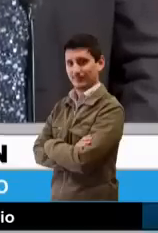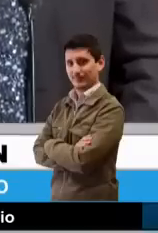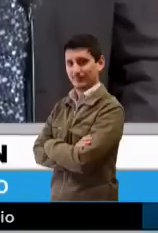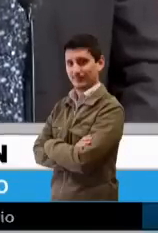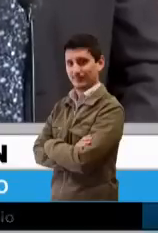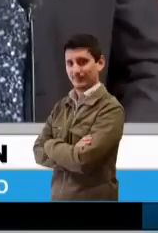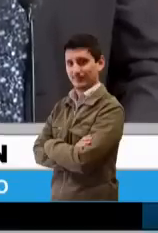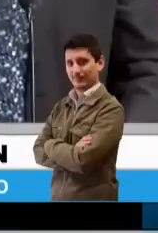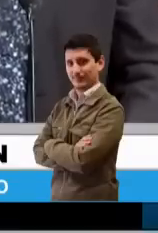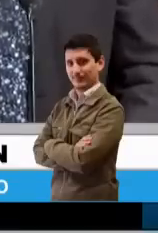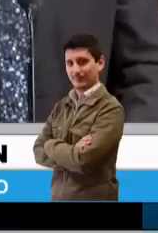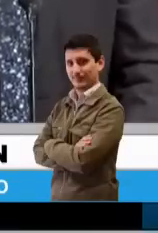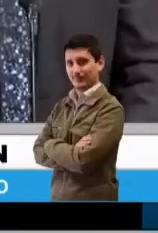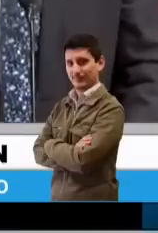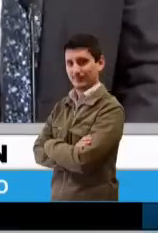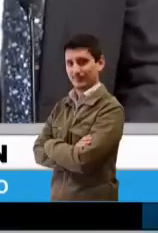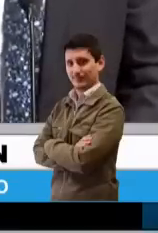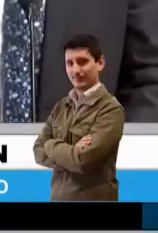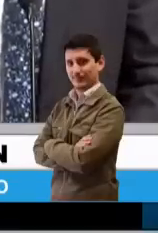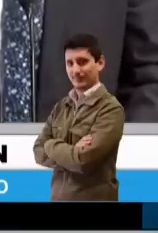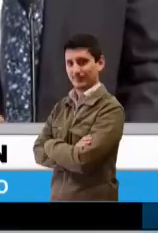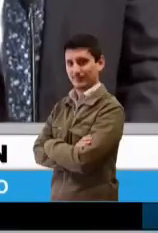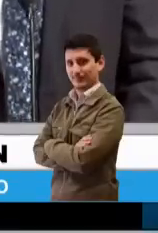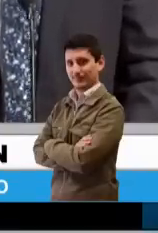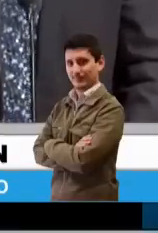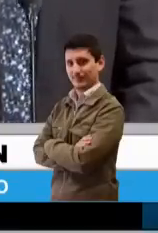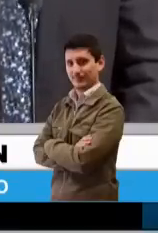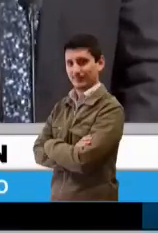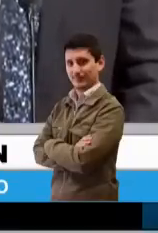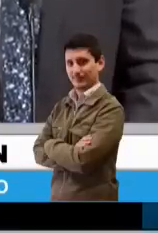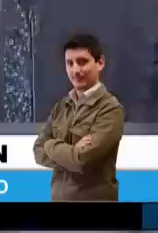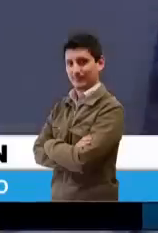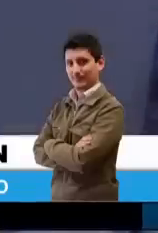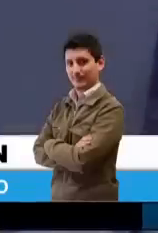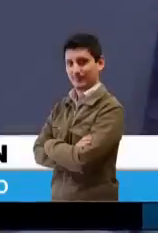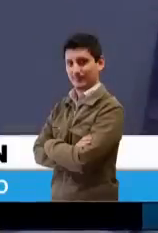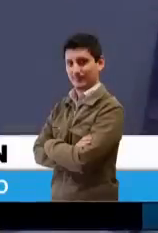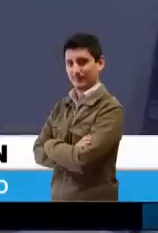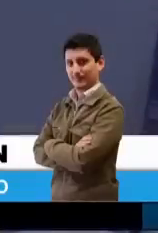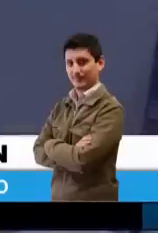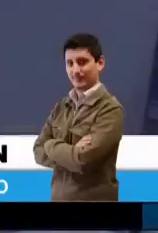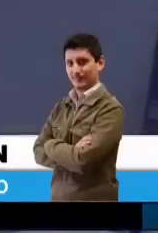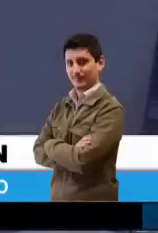que la idea de legislar pasaba, sí o sí, pasara lo que pasara, en fin, incluso